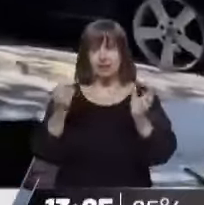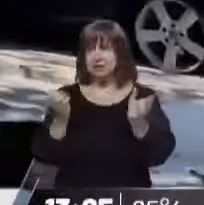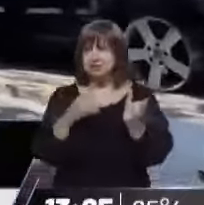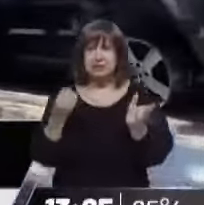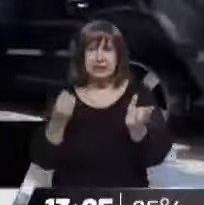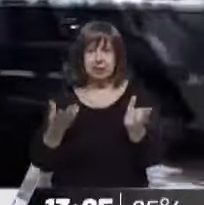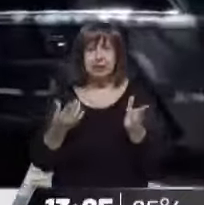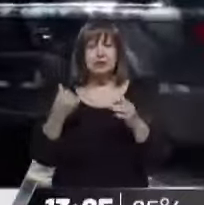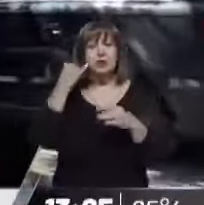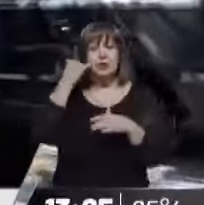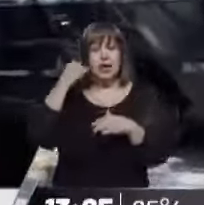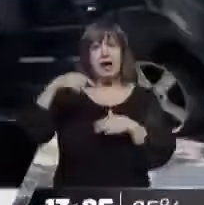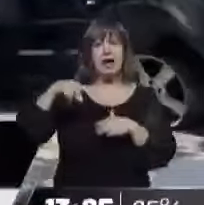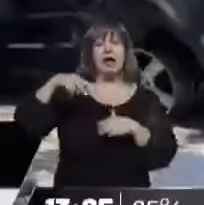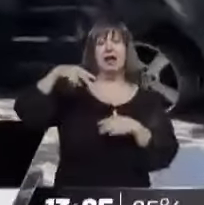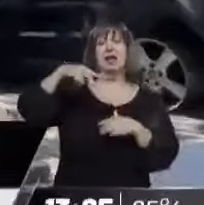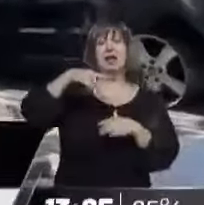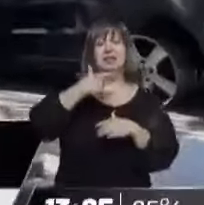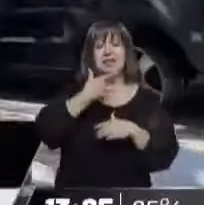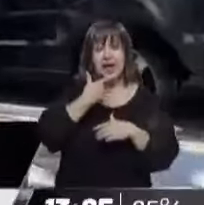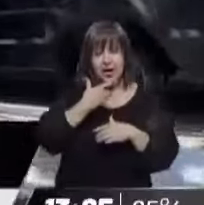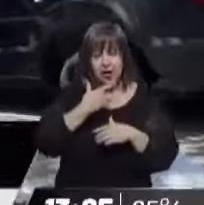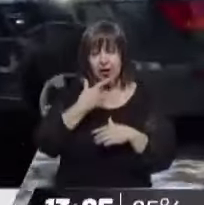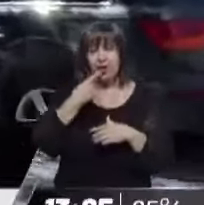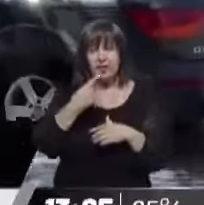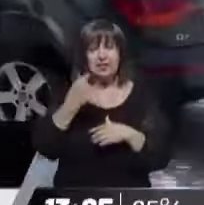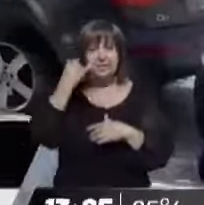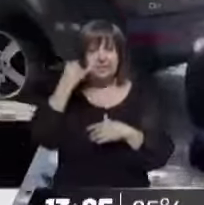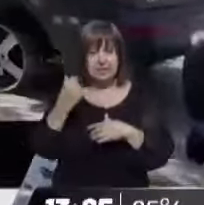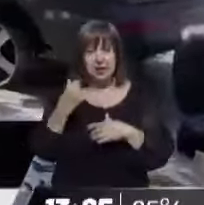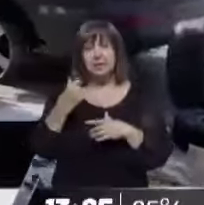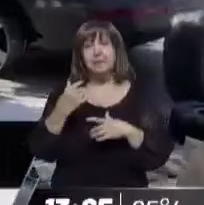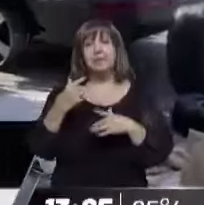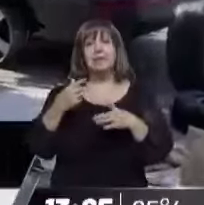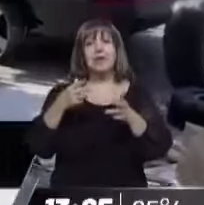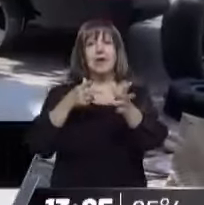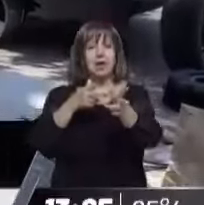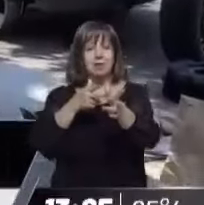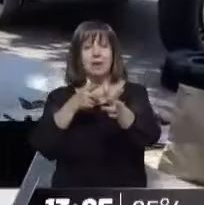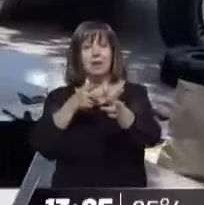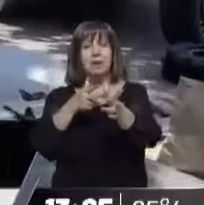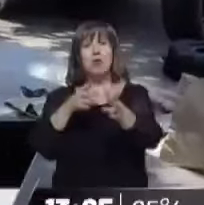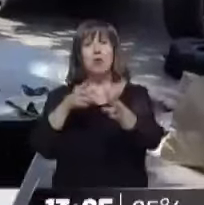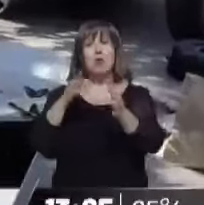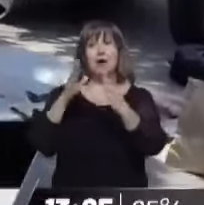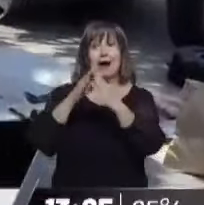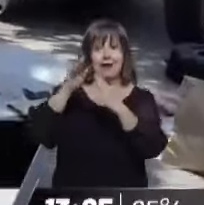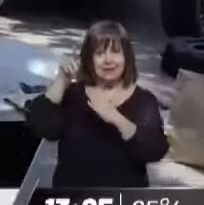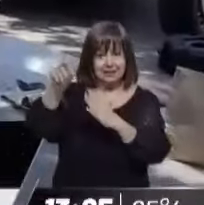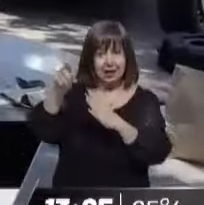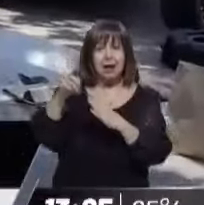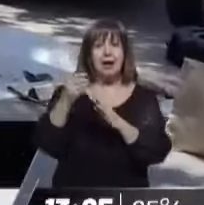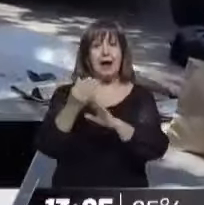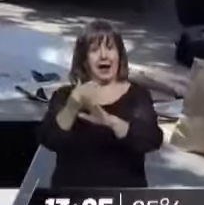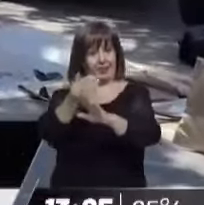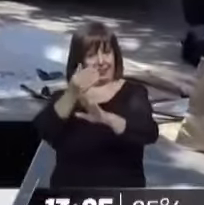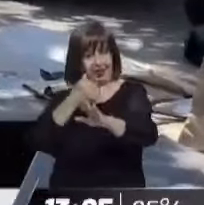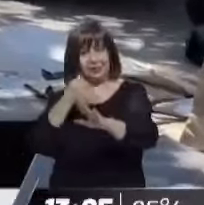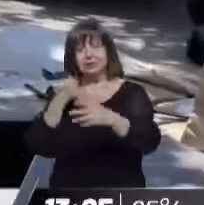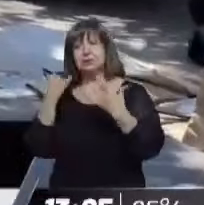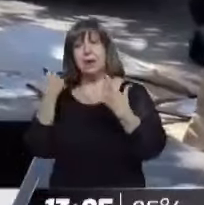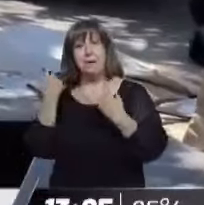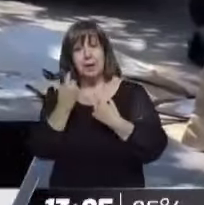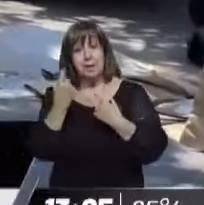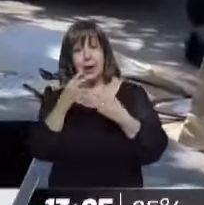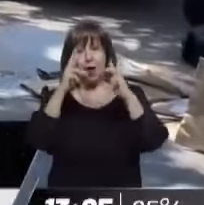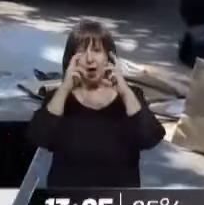manera, la policía desbarata la banda que realizaba entraderas domiciliarias. Tras tareas de investigación, se logra dar con esta